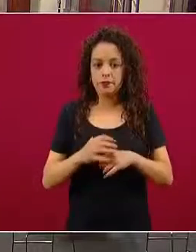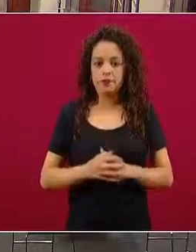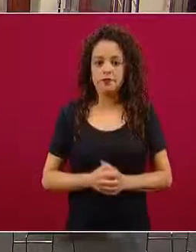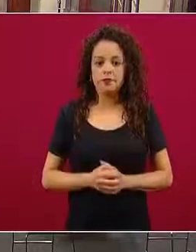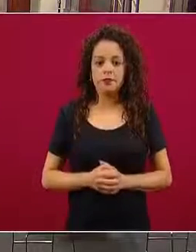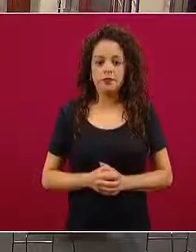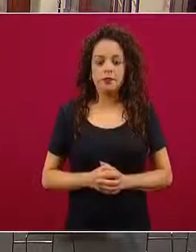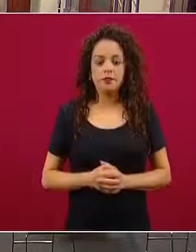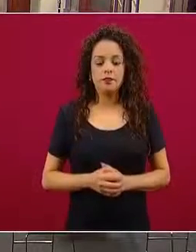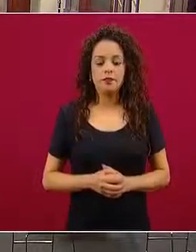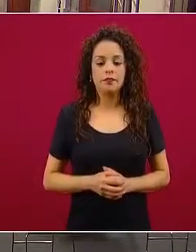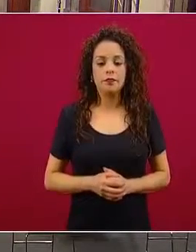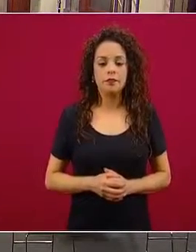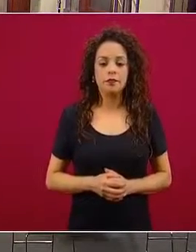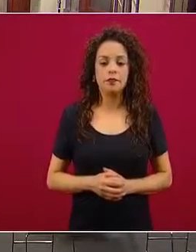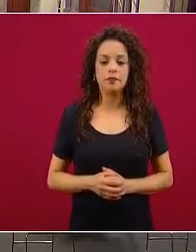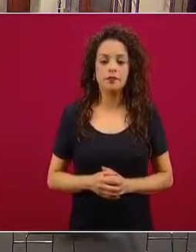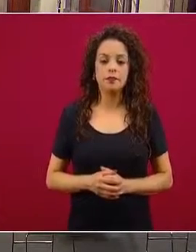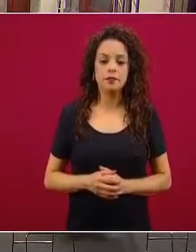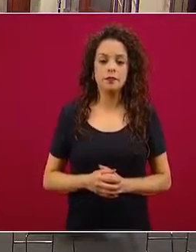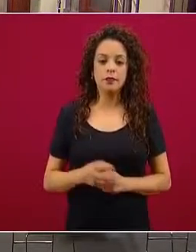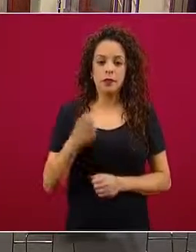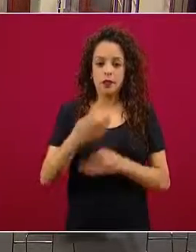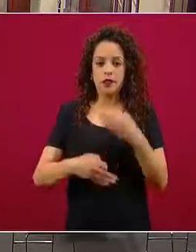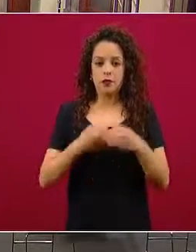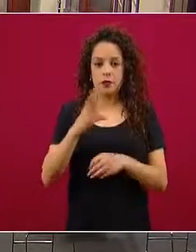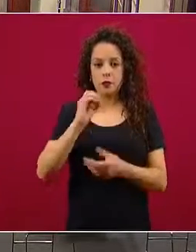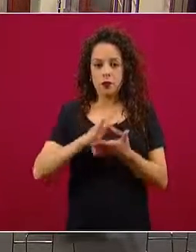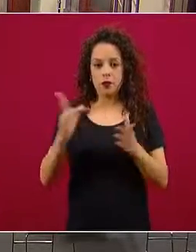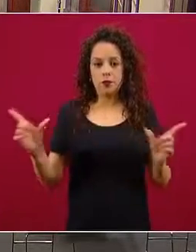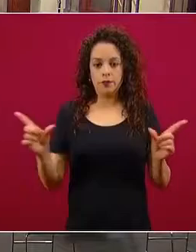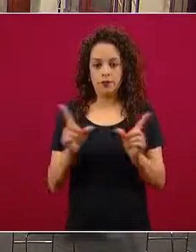la siguiente. Sí, sería todo, muchas gracias.